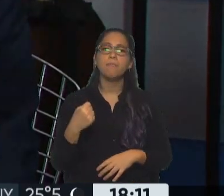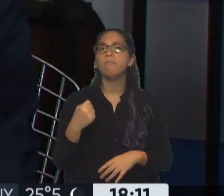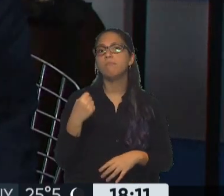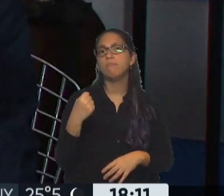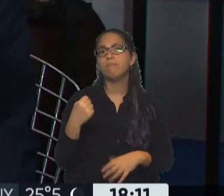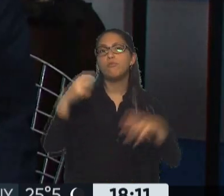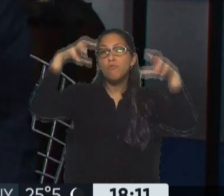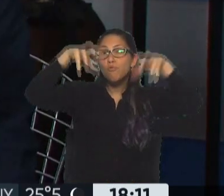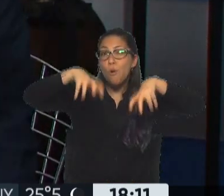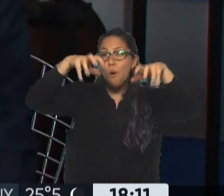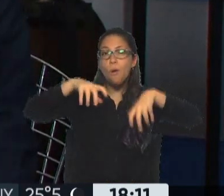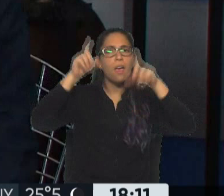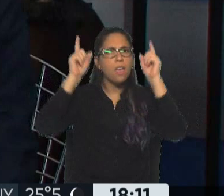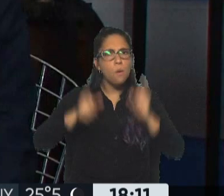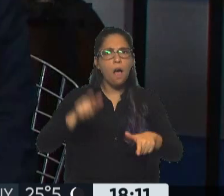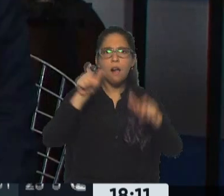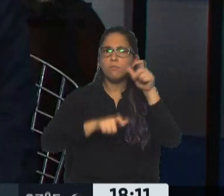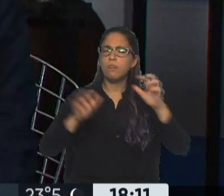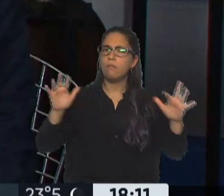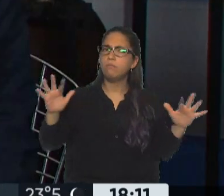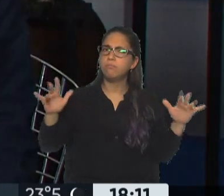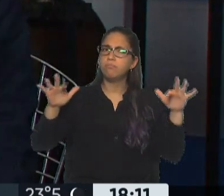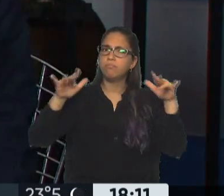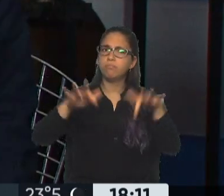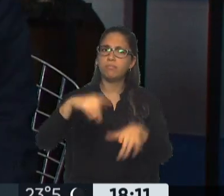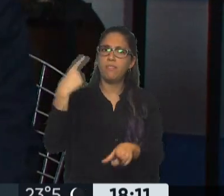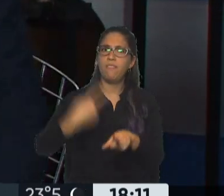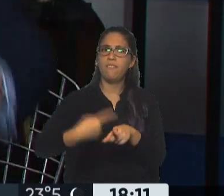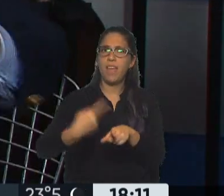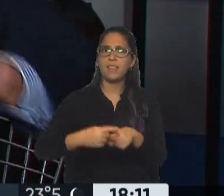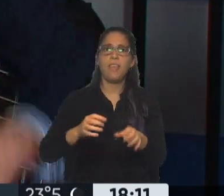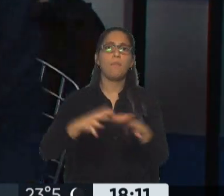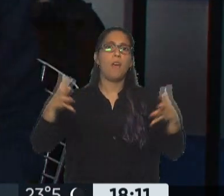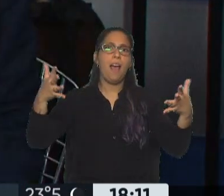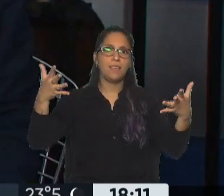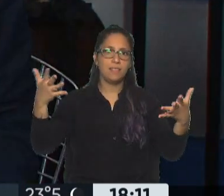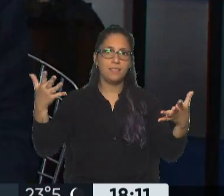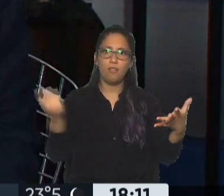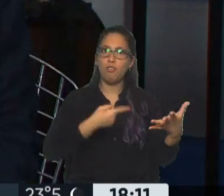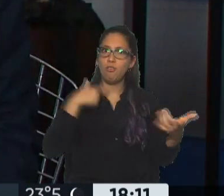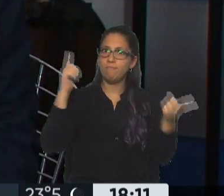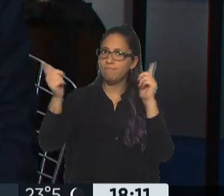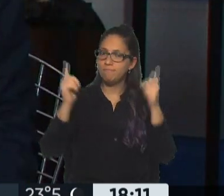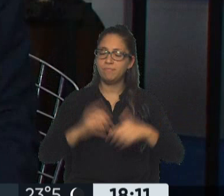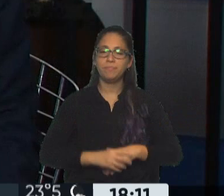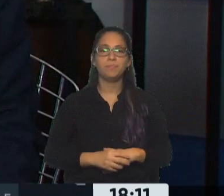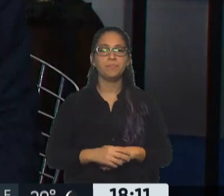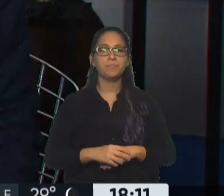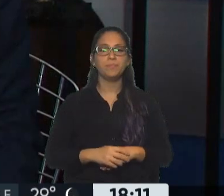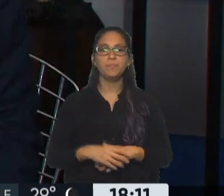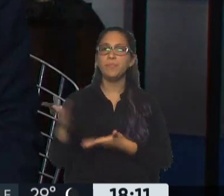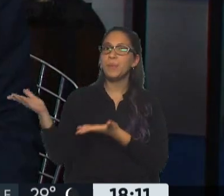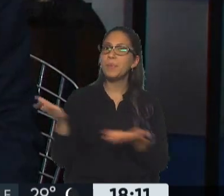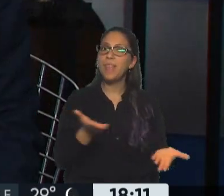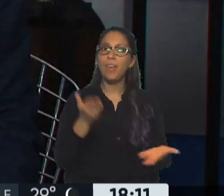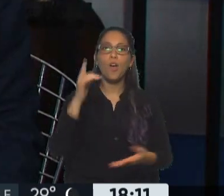lluvia, Horacio, la gente se acercó igual y vivió esta fiesta de la democracia, por supuesto, también. Está con nosotros y con nosotras un querido invitado,